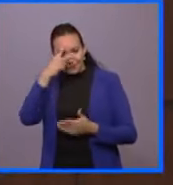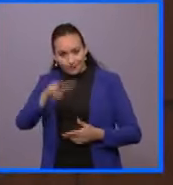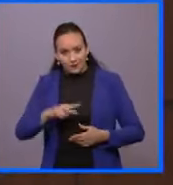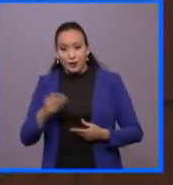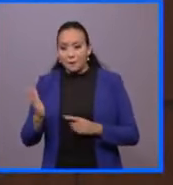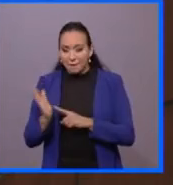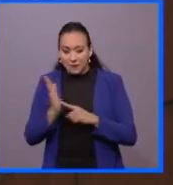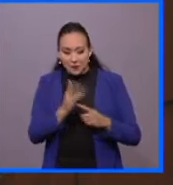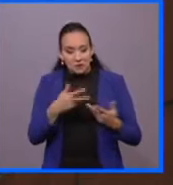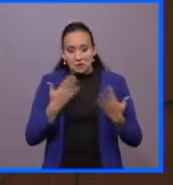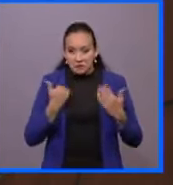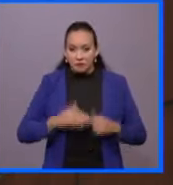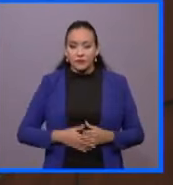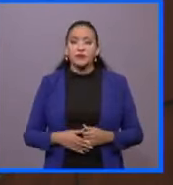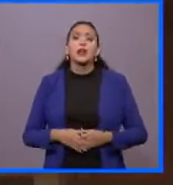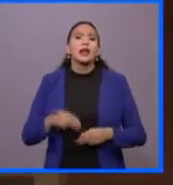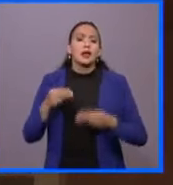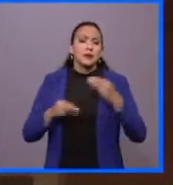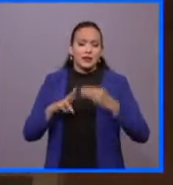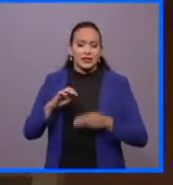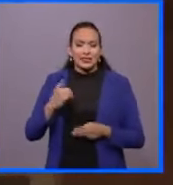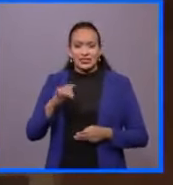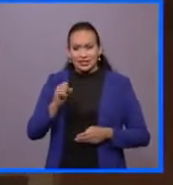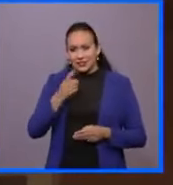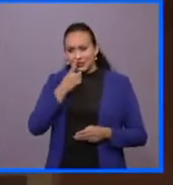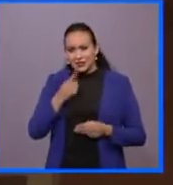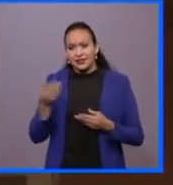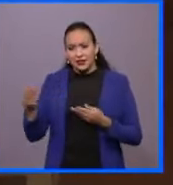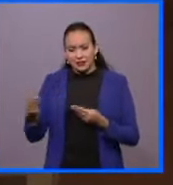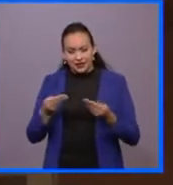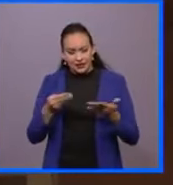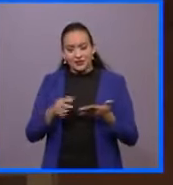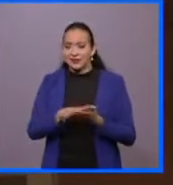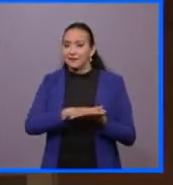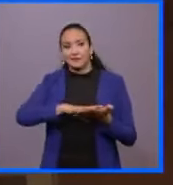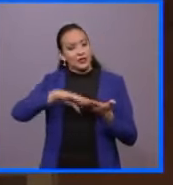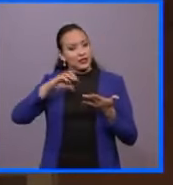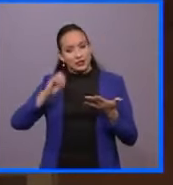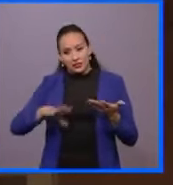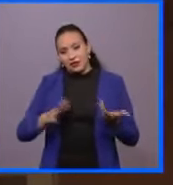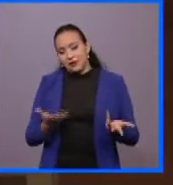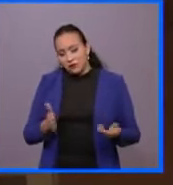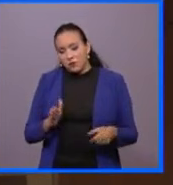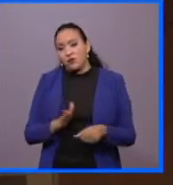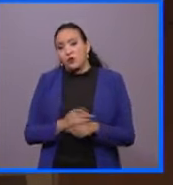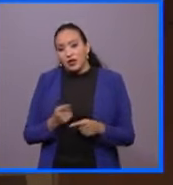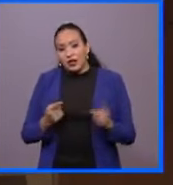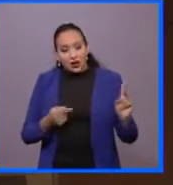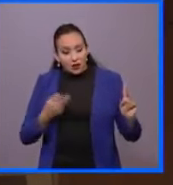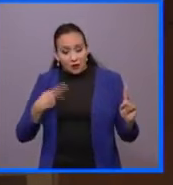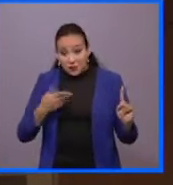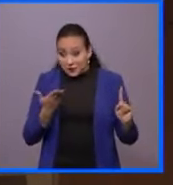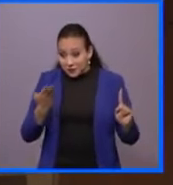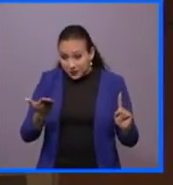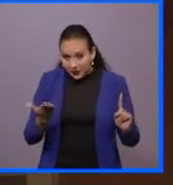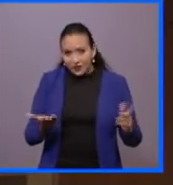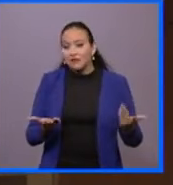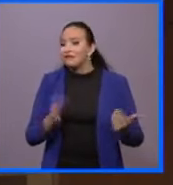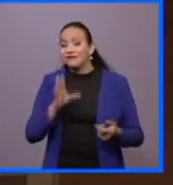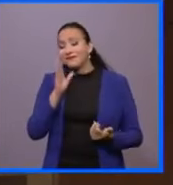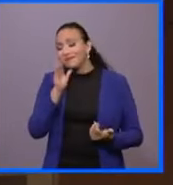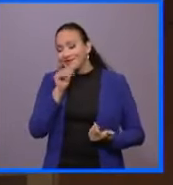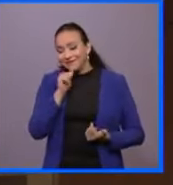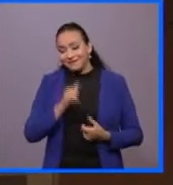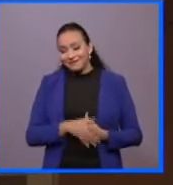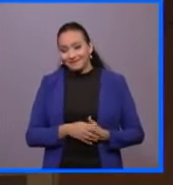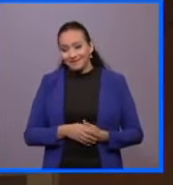México. El magistrado Rodríguez Mondragón propone desechar de plano el recurso debido a que su reclamo ha quedado sin materia,